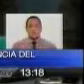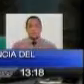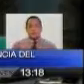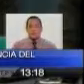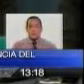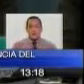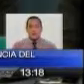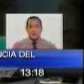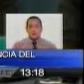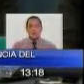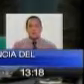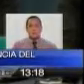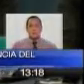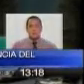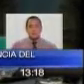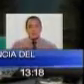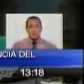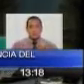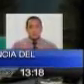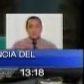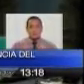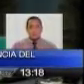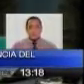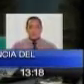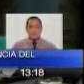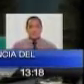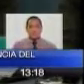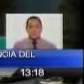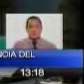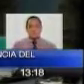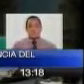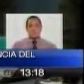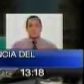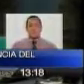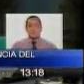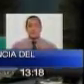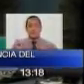que el ministro de Justicia, como presidente del